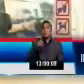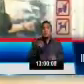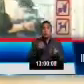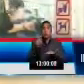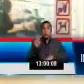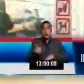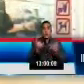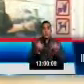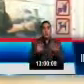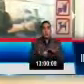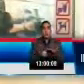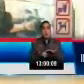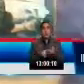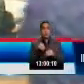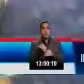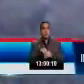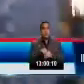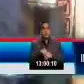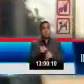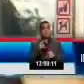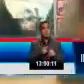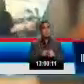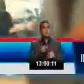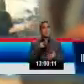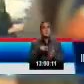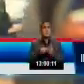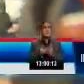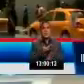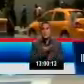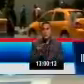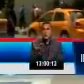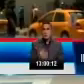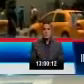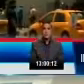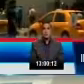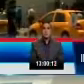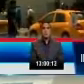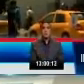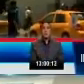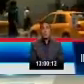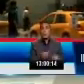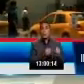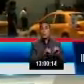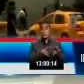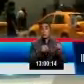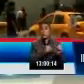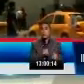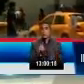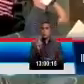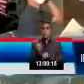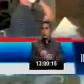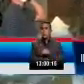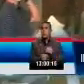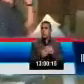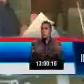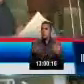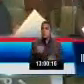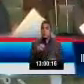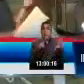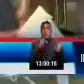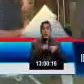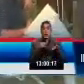juez que está llevando esta audiencia de vinculación. ¿Qué implica este cambio de tipo penal? Delincuencia organizada tiene una pena mayor que va